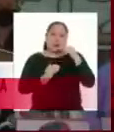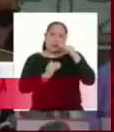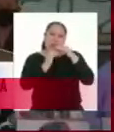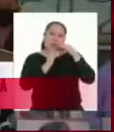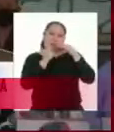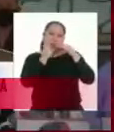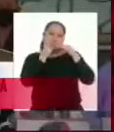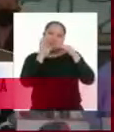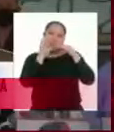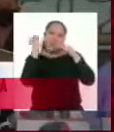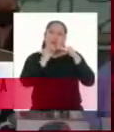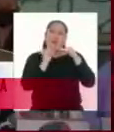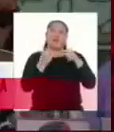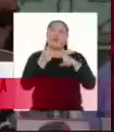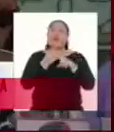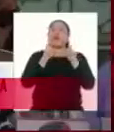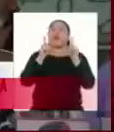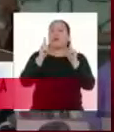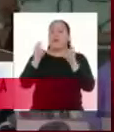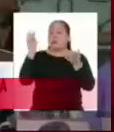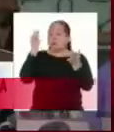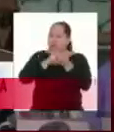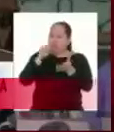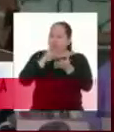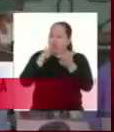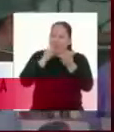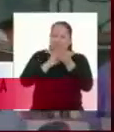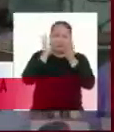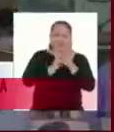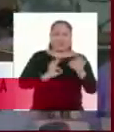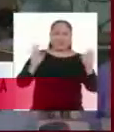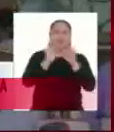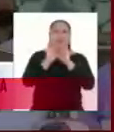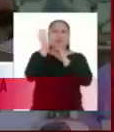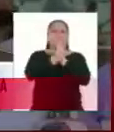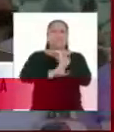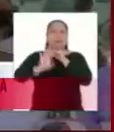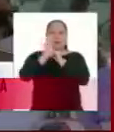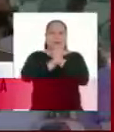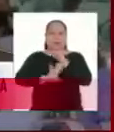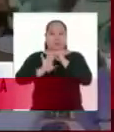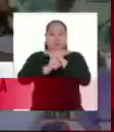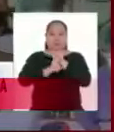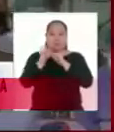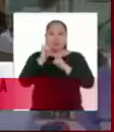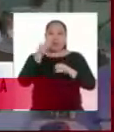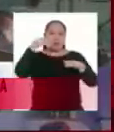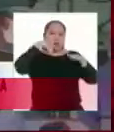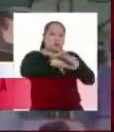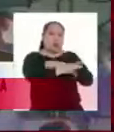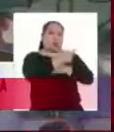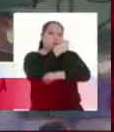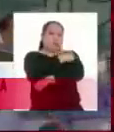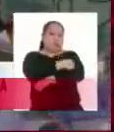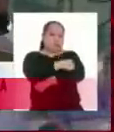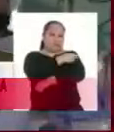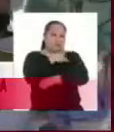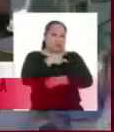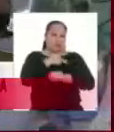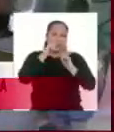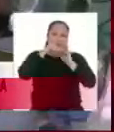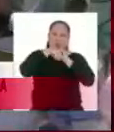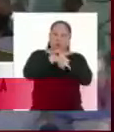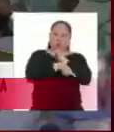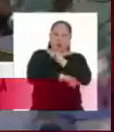al 70%, pero lo más importante, protegen contra la hospitalización, contra